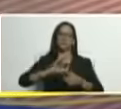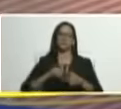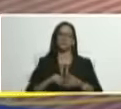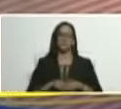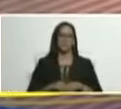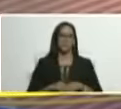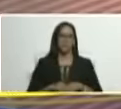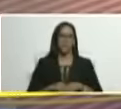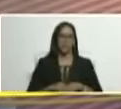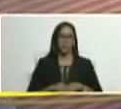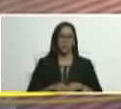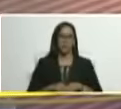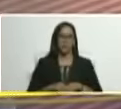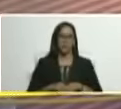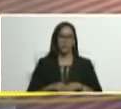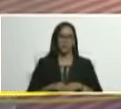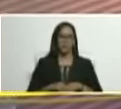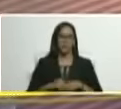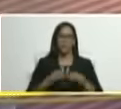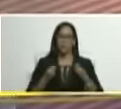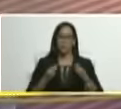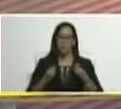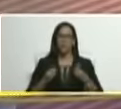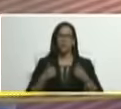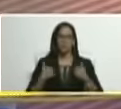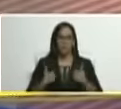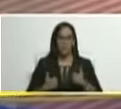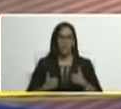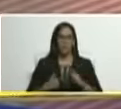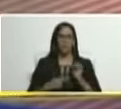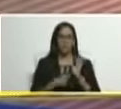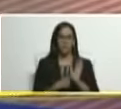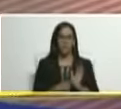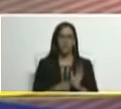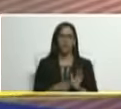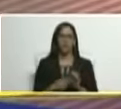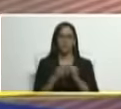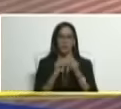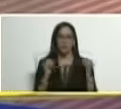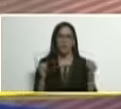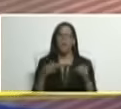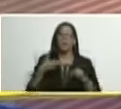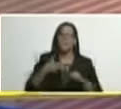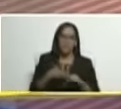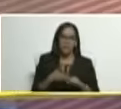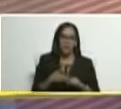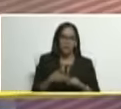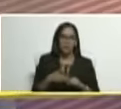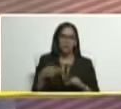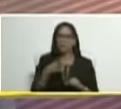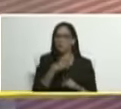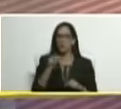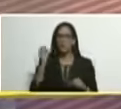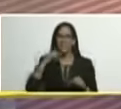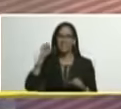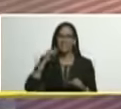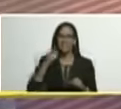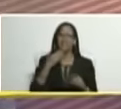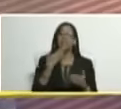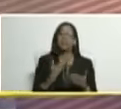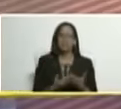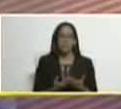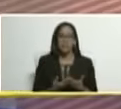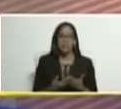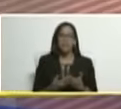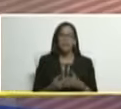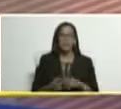Es muy bien aceptada la frase de PDVSA: no necesita licencia